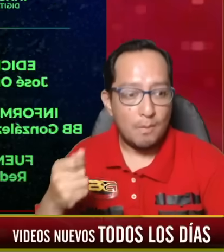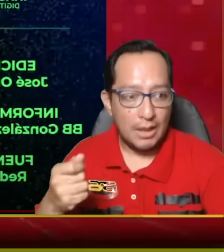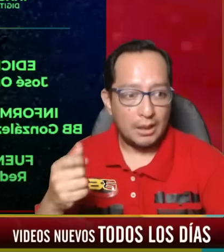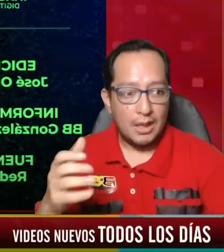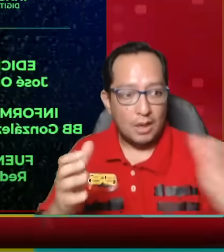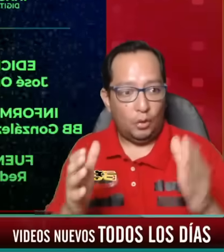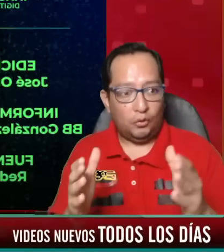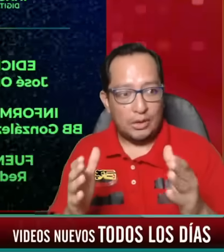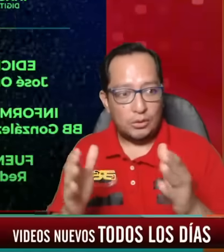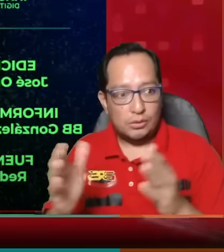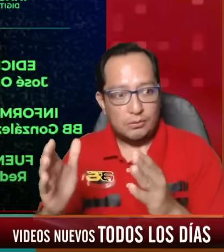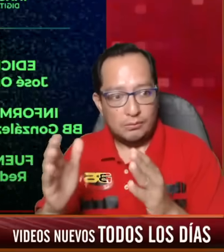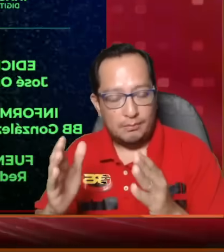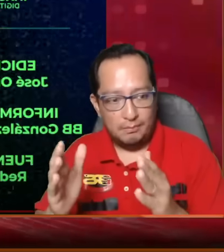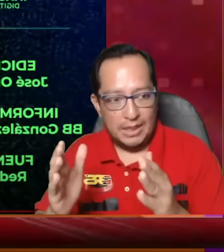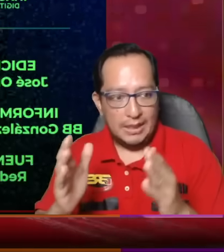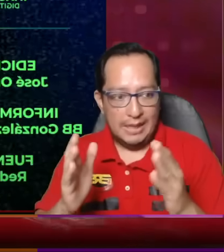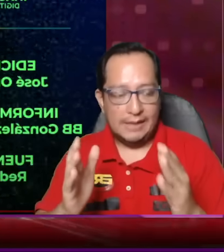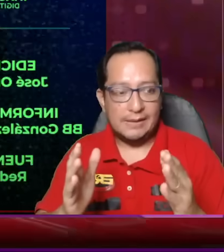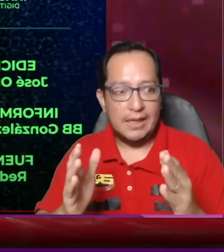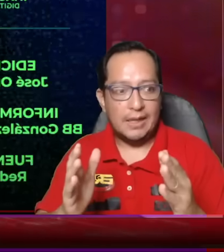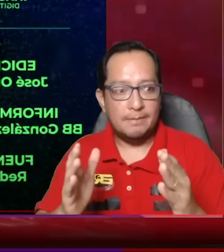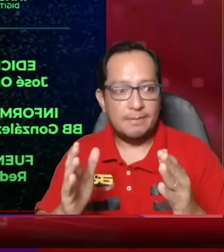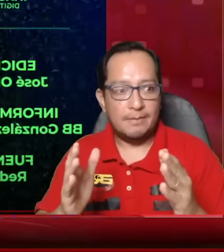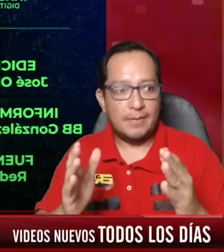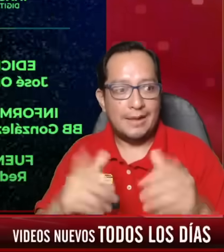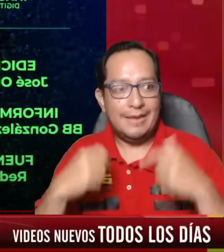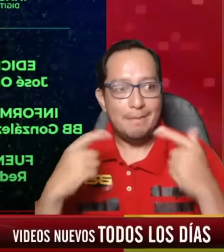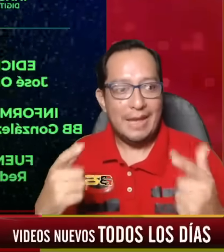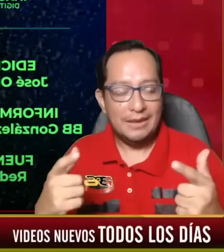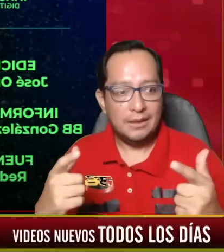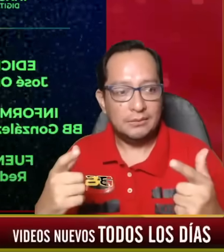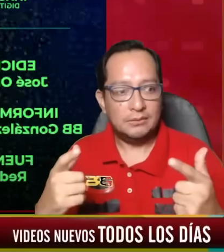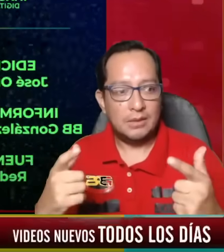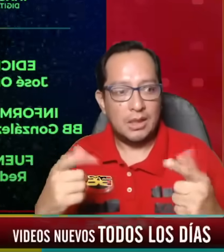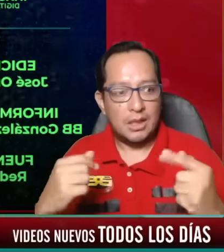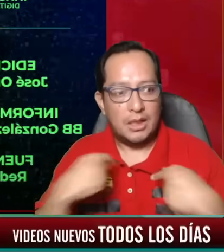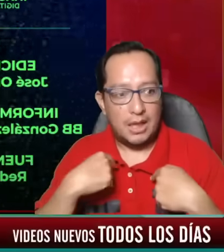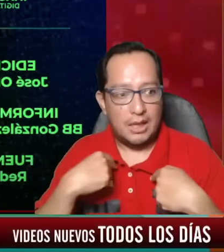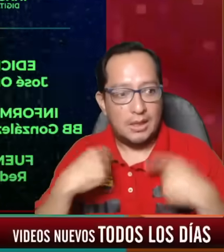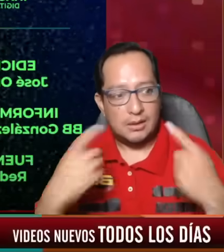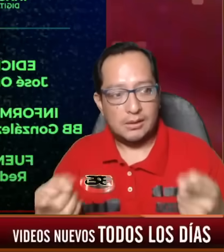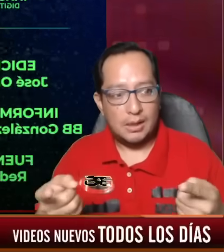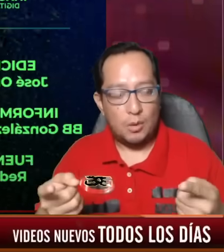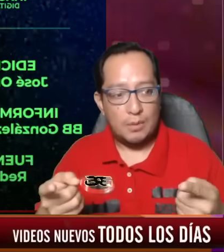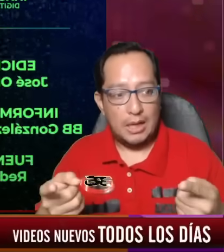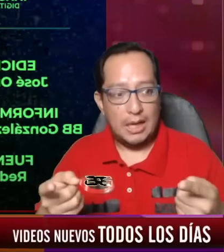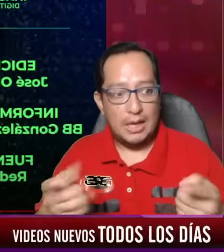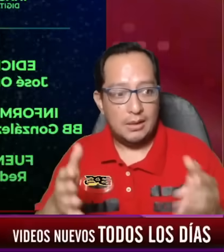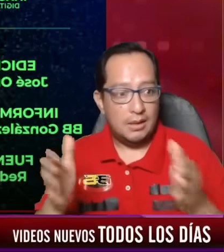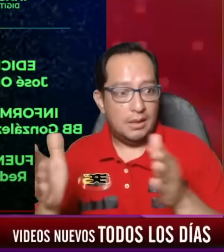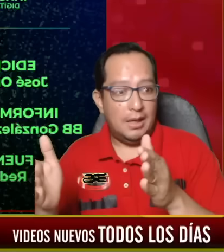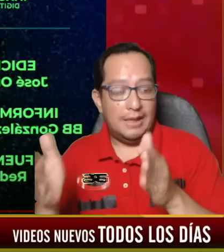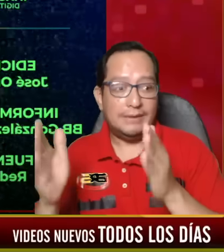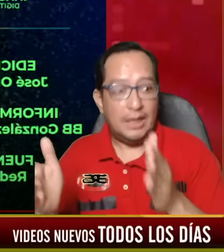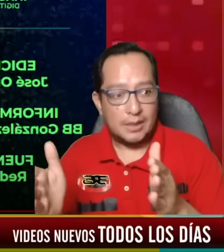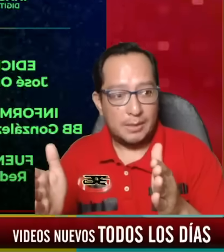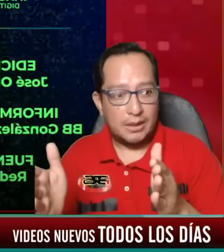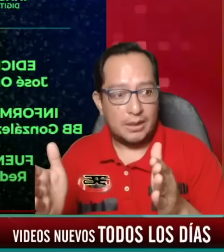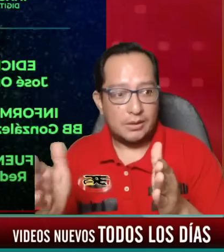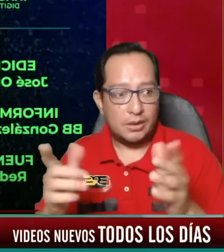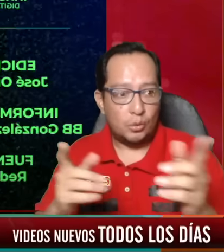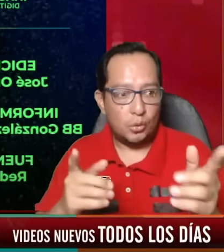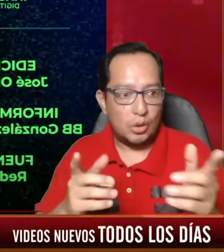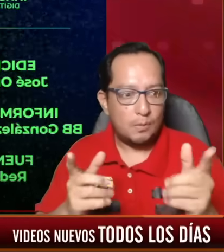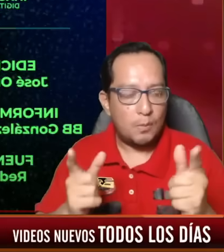que cumplir. Los fachos piden, exigen, demandan que se cumpla la ley, que se